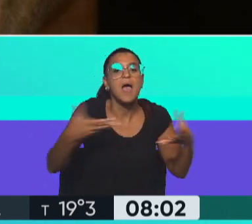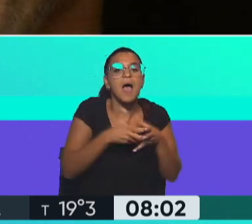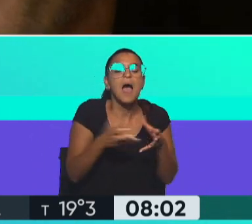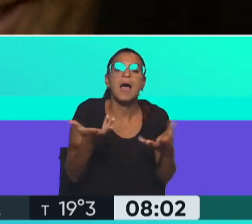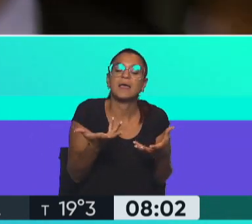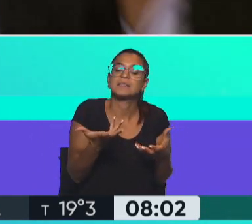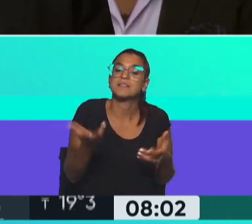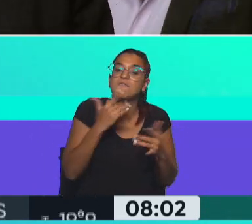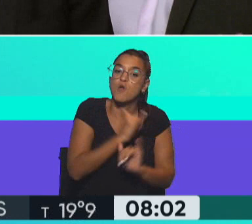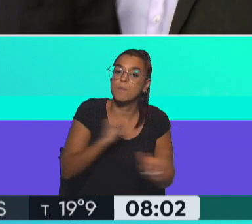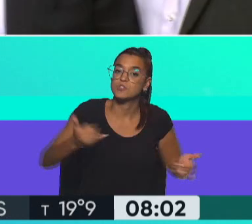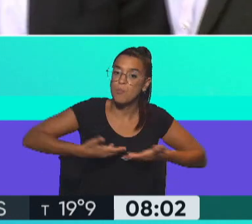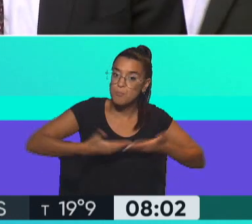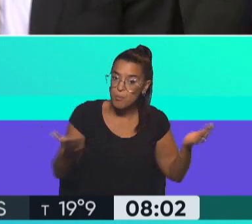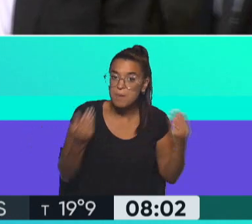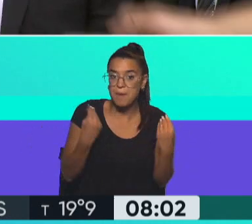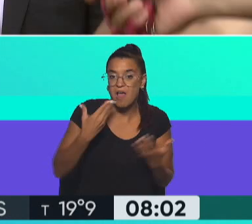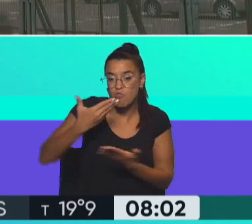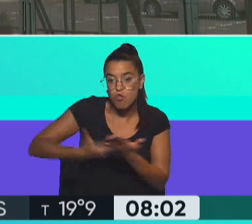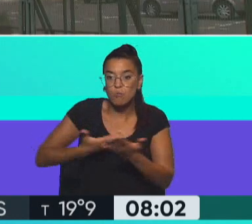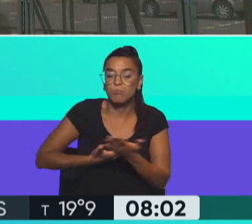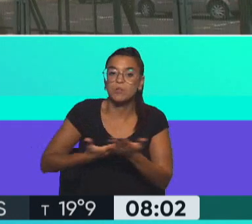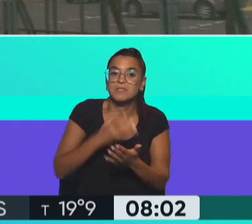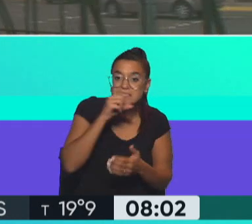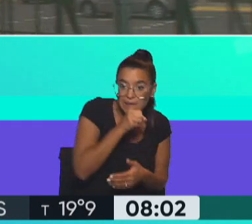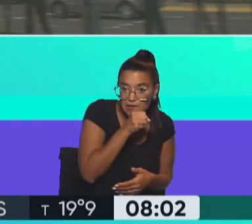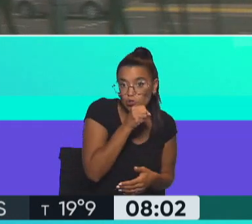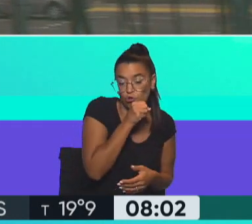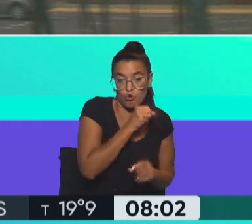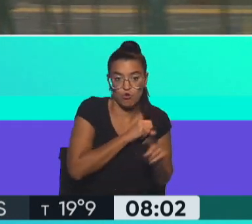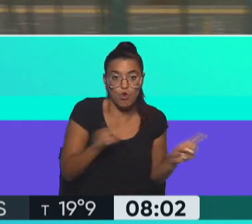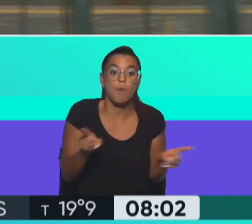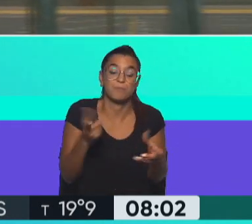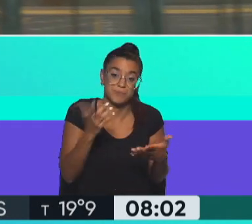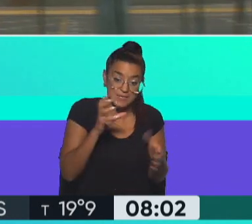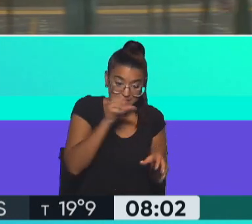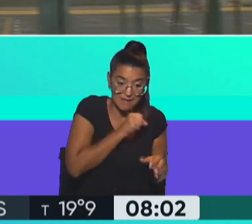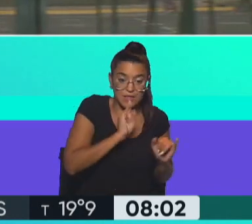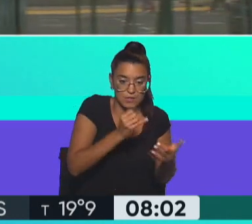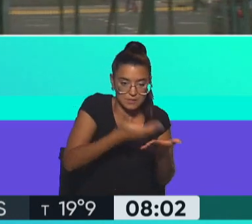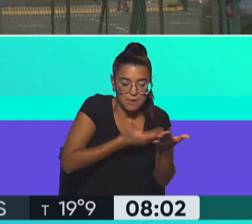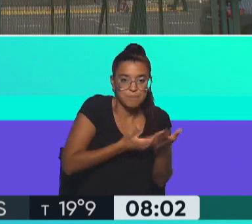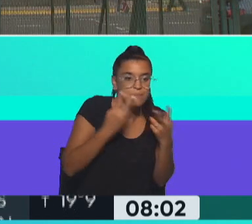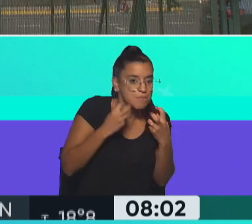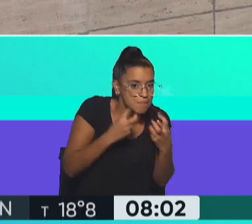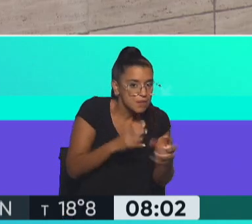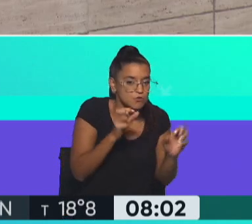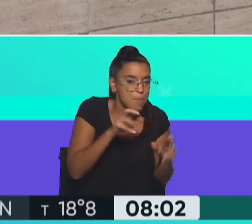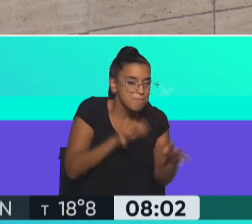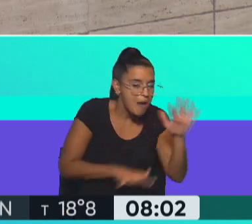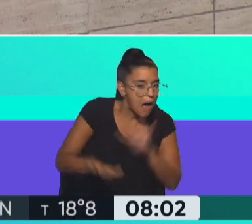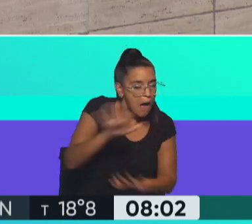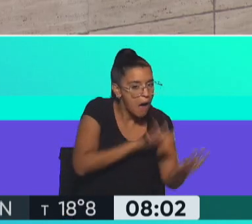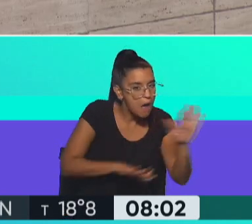Información Pública para evitar que los documentos sean secretos, que sean secretos mientras son utilizados en el marco de una estrategia